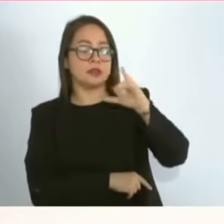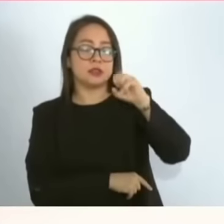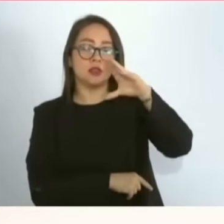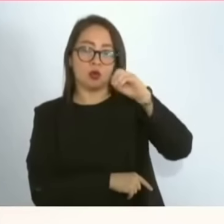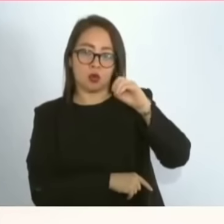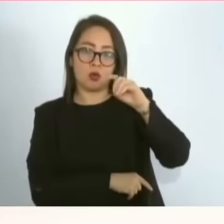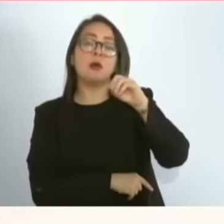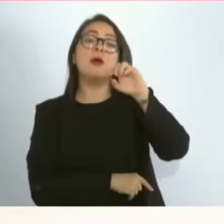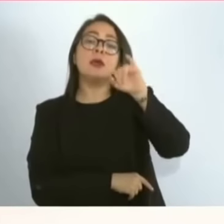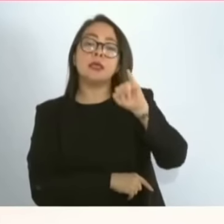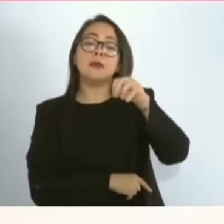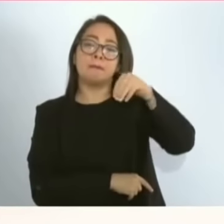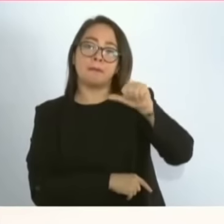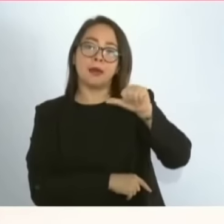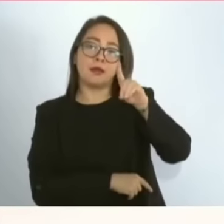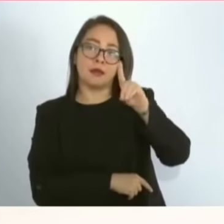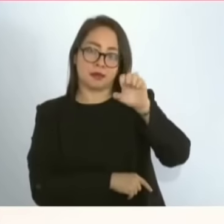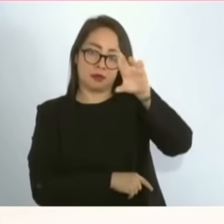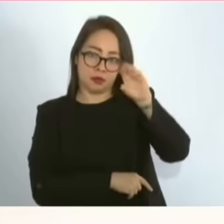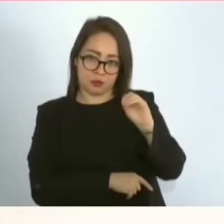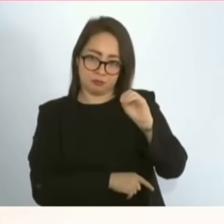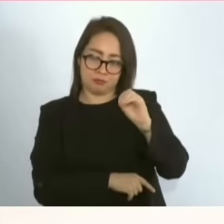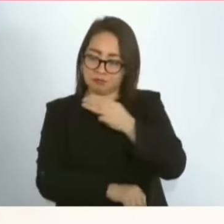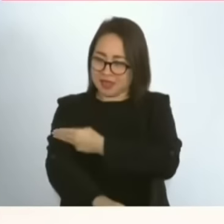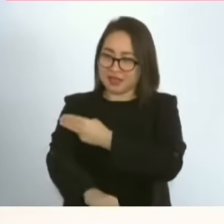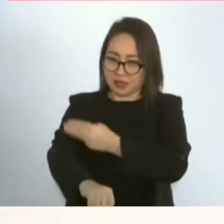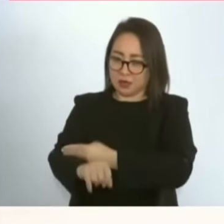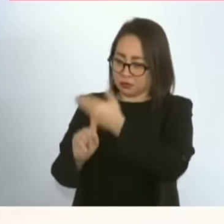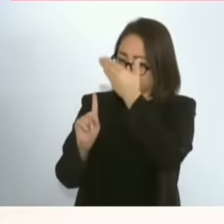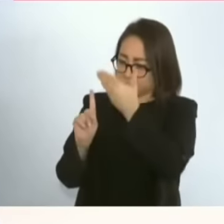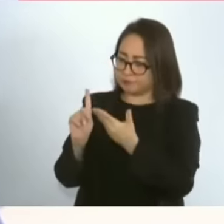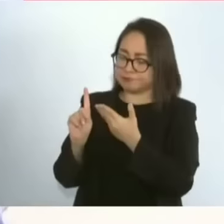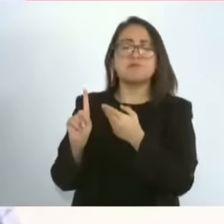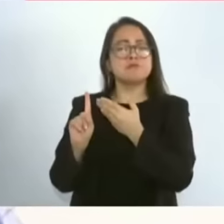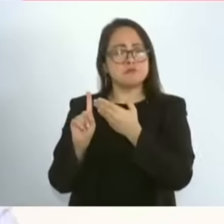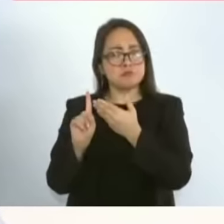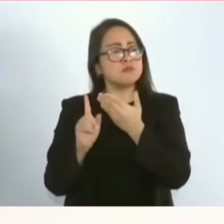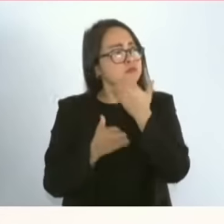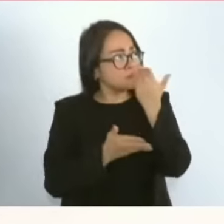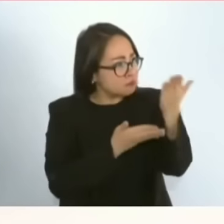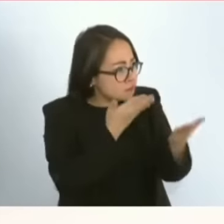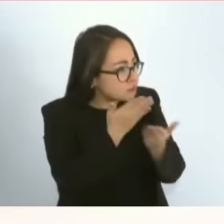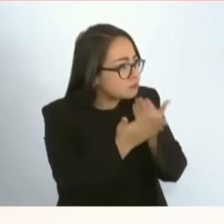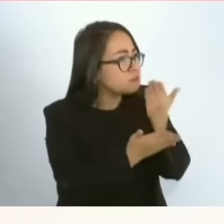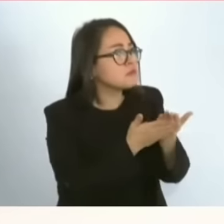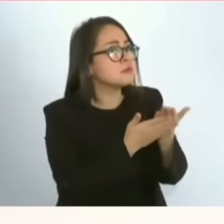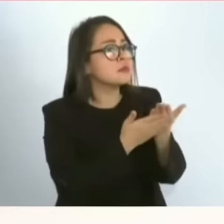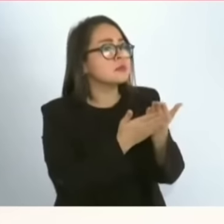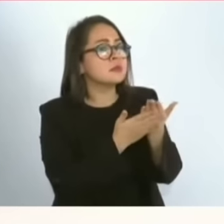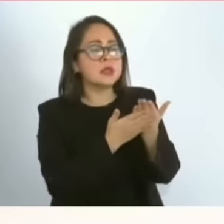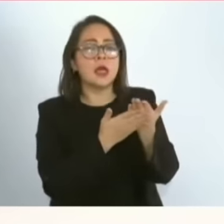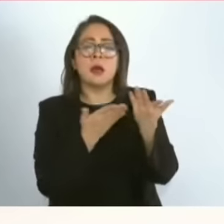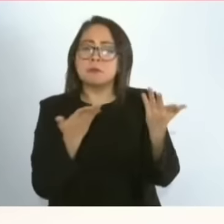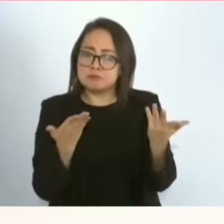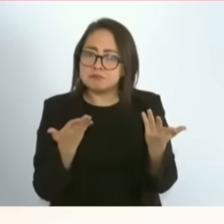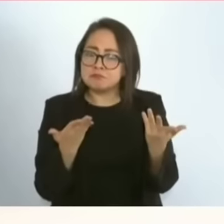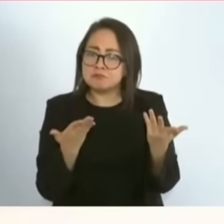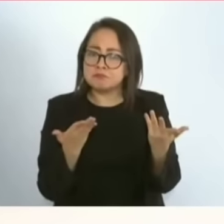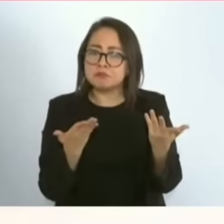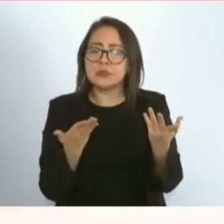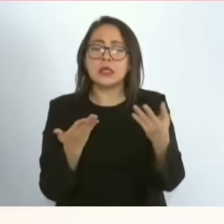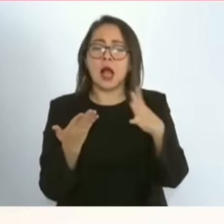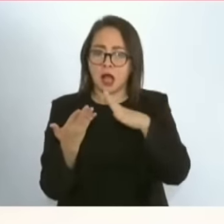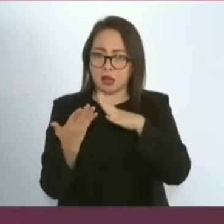ofreció que fueran a trabajar los obreros de la